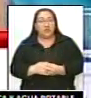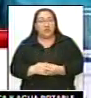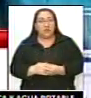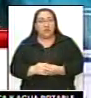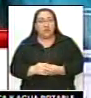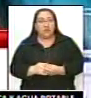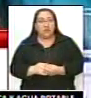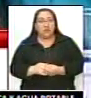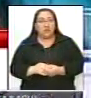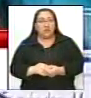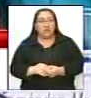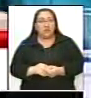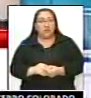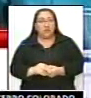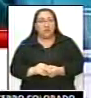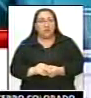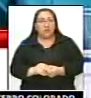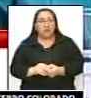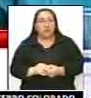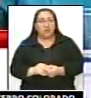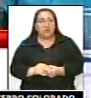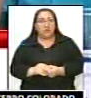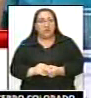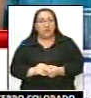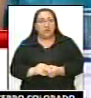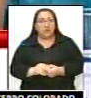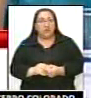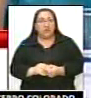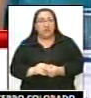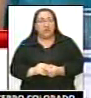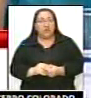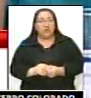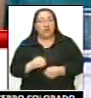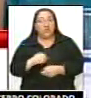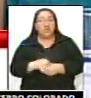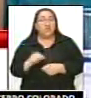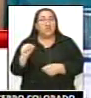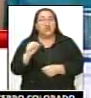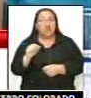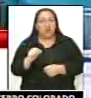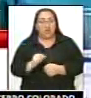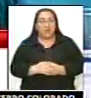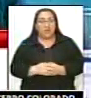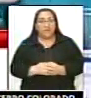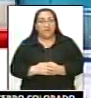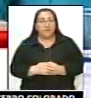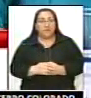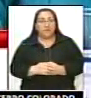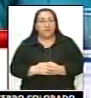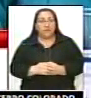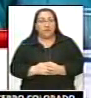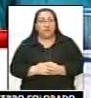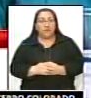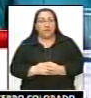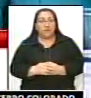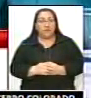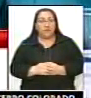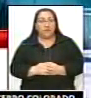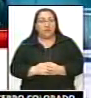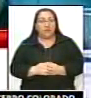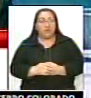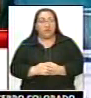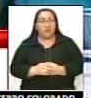el endeudamiento en soles, en los mercados internacionales. Después se nos cierra el endeudamiento en